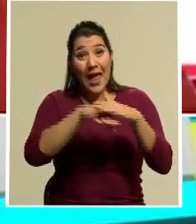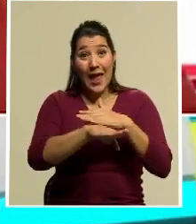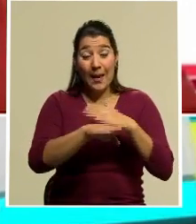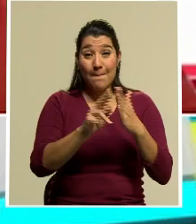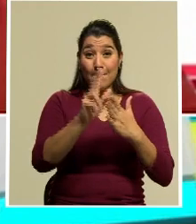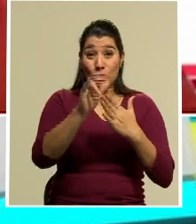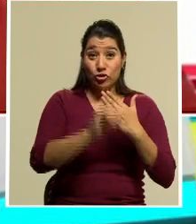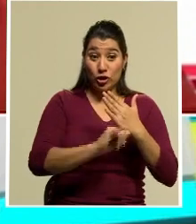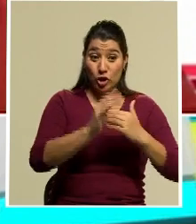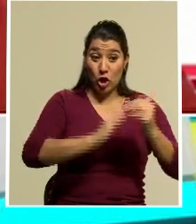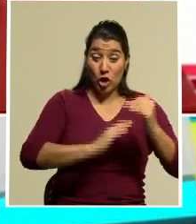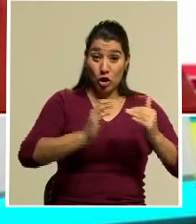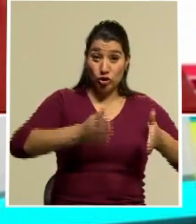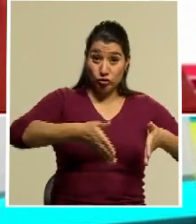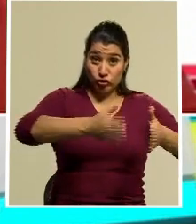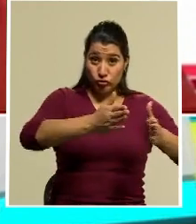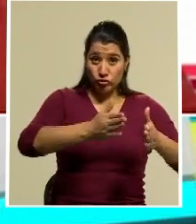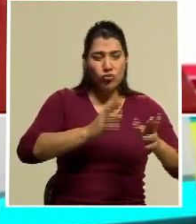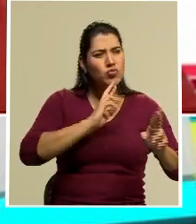muy sintética.